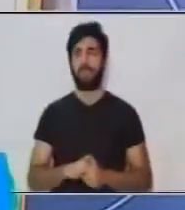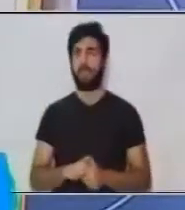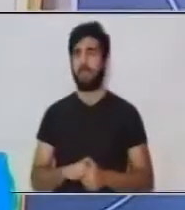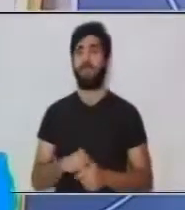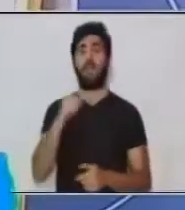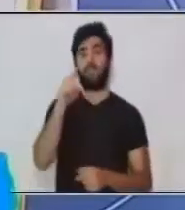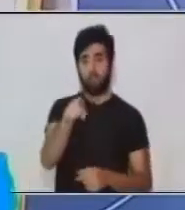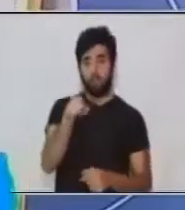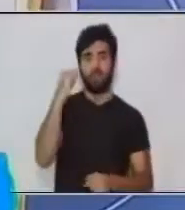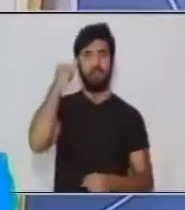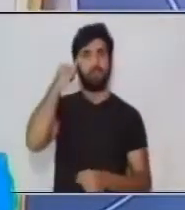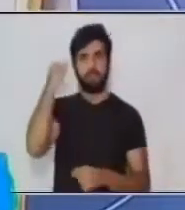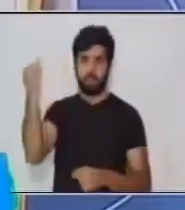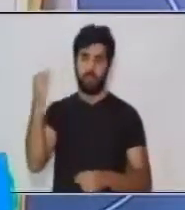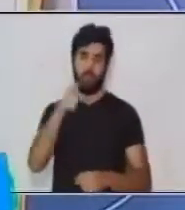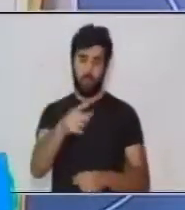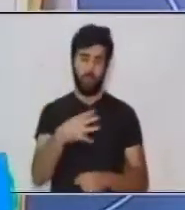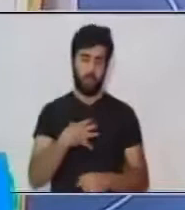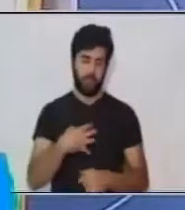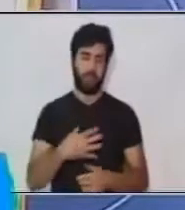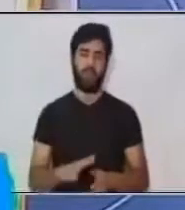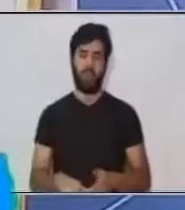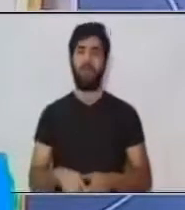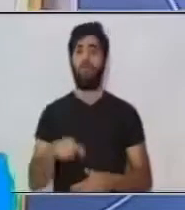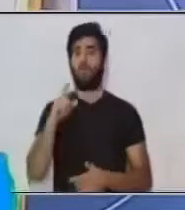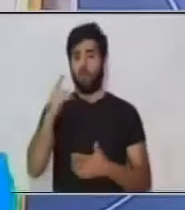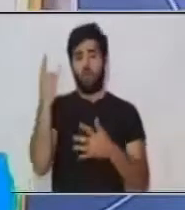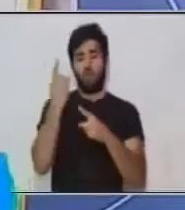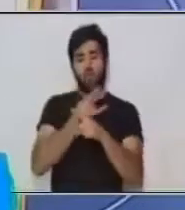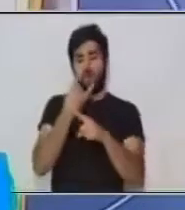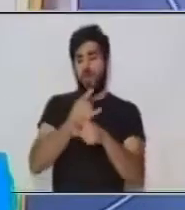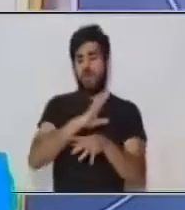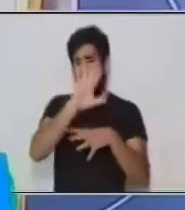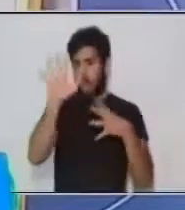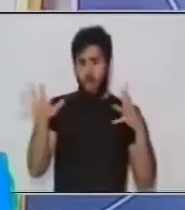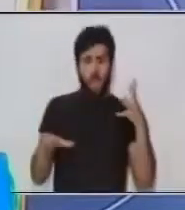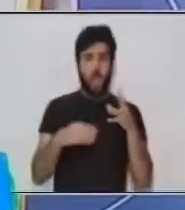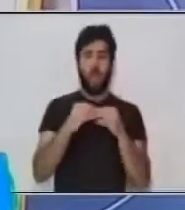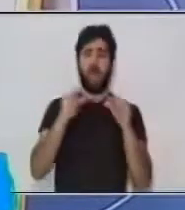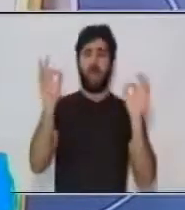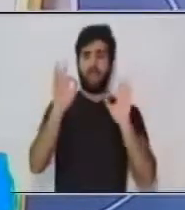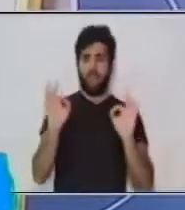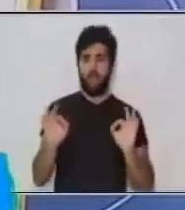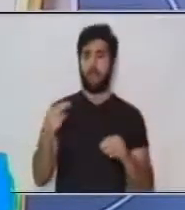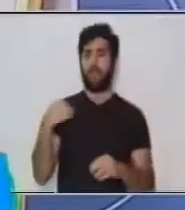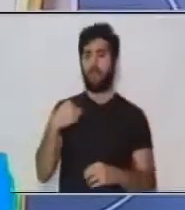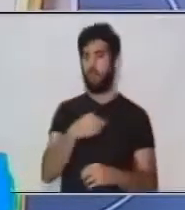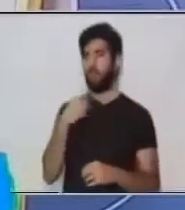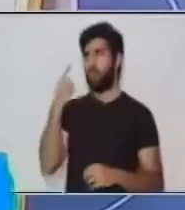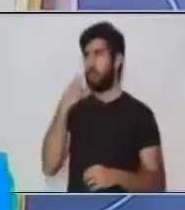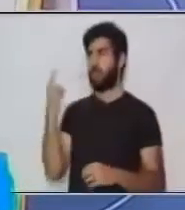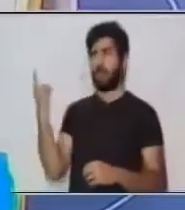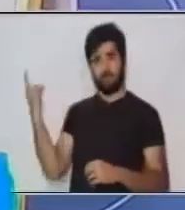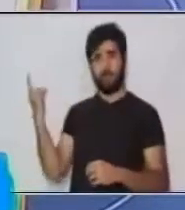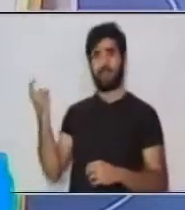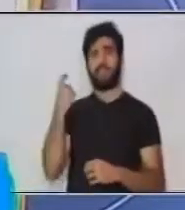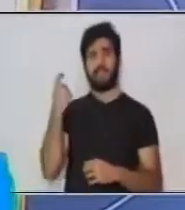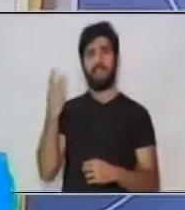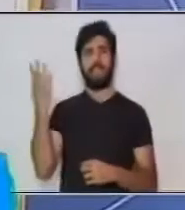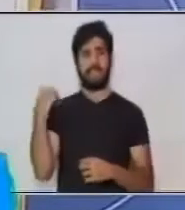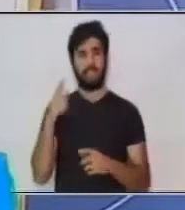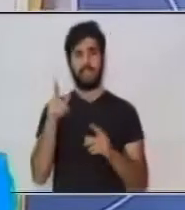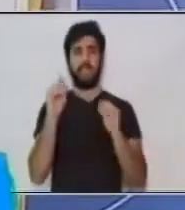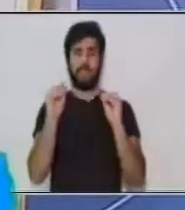tu creatividad, utilizando todos los elementos de geometría que ya hemos aprendido. Y te